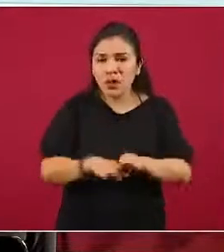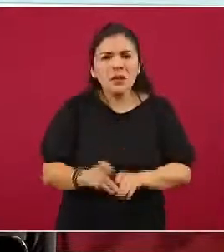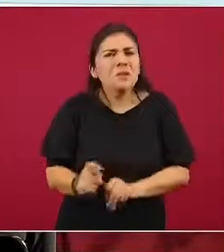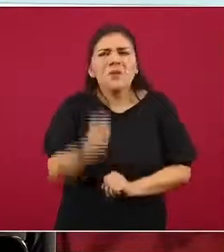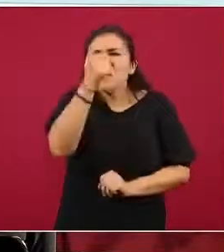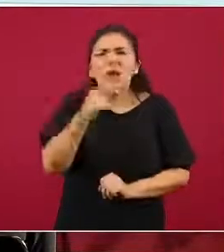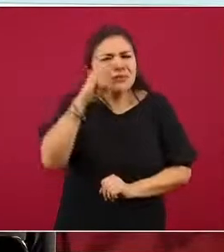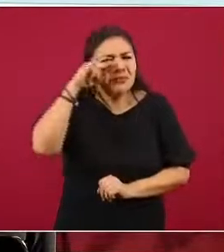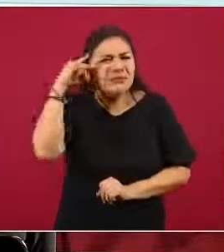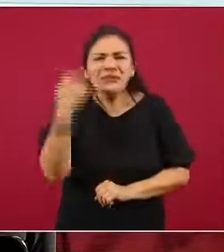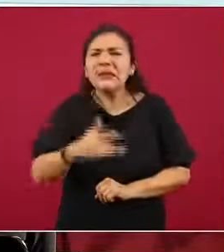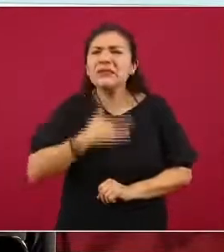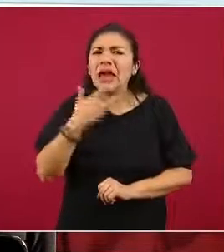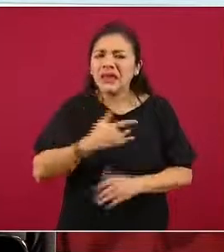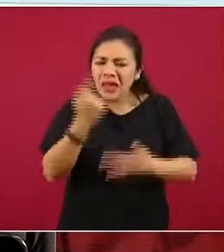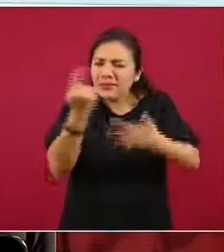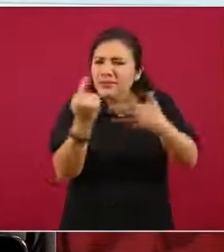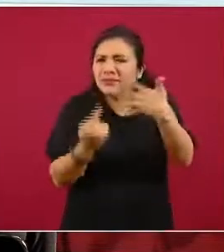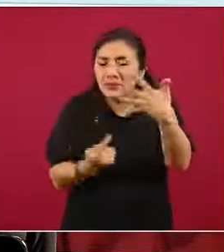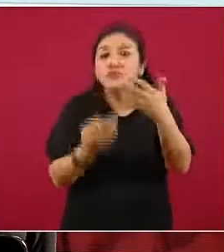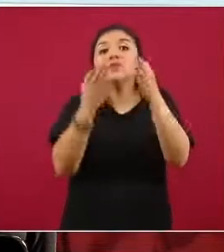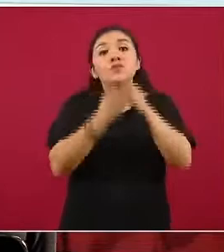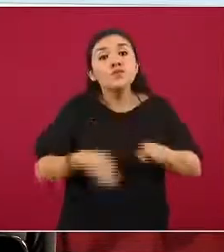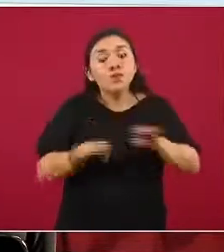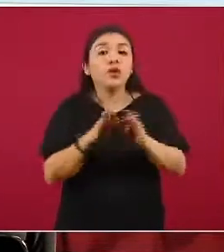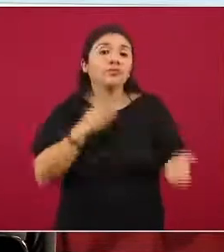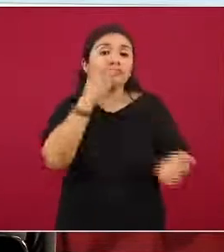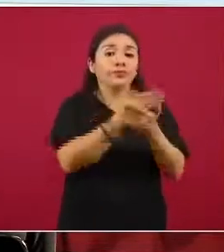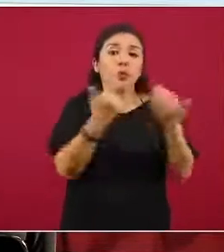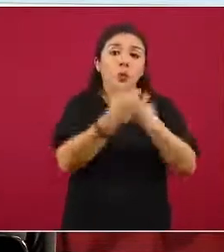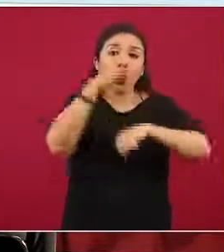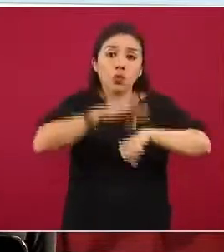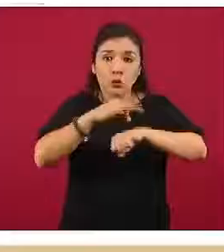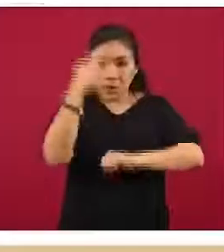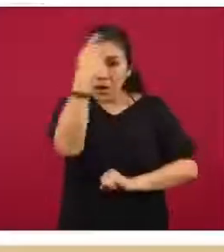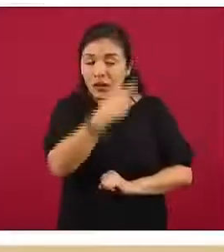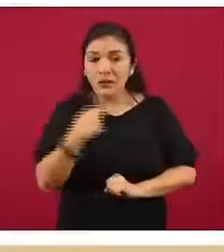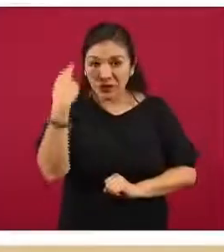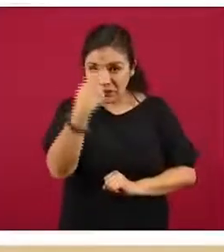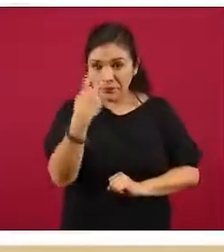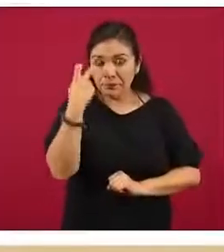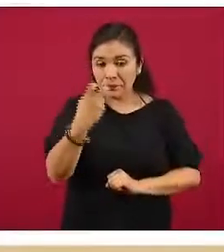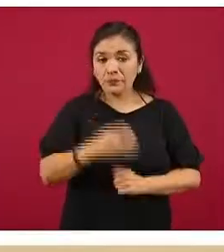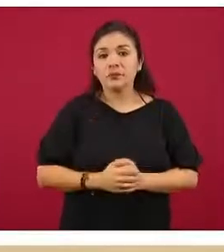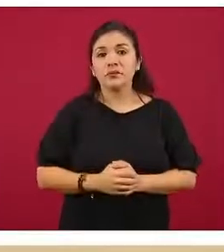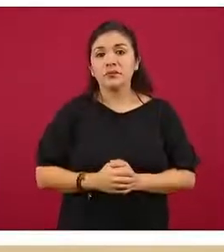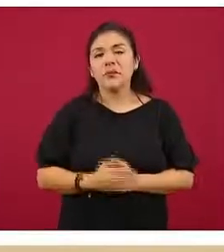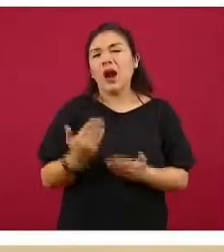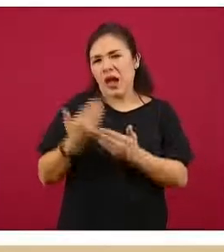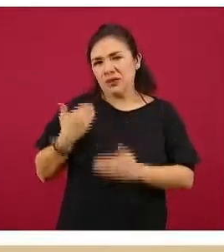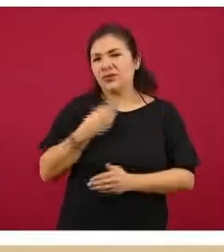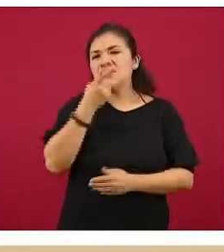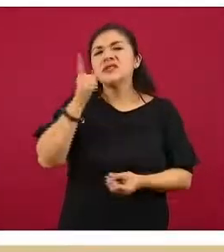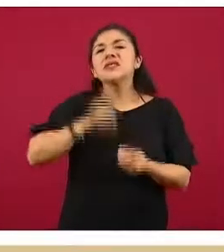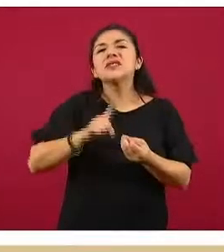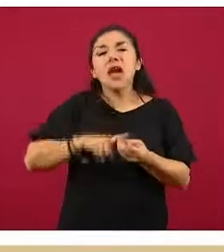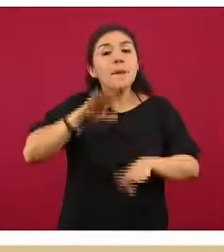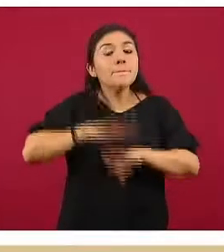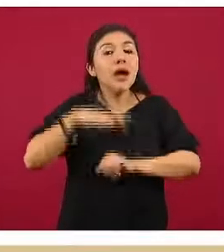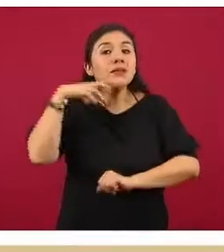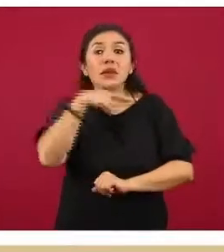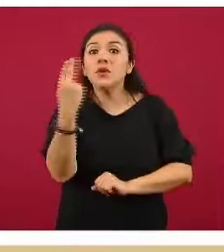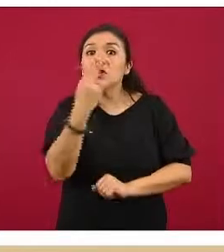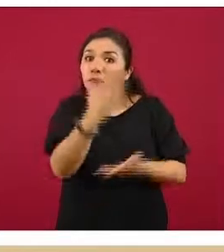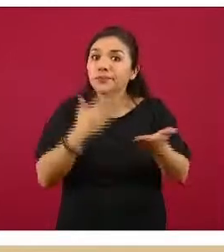síntomas, entonces es importante acudir a la valoración. Como ya comentamos, quienes tienen que hacerlo mucho más